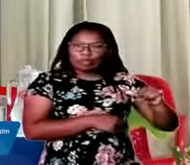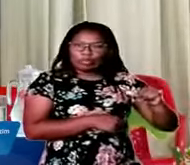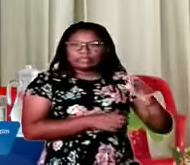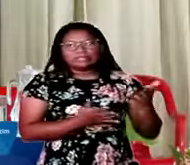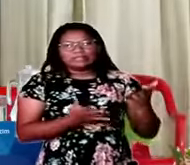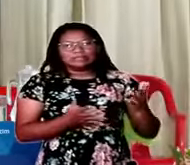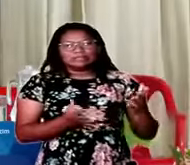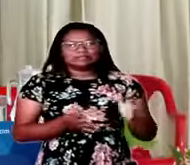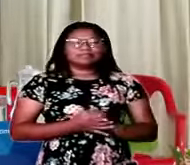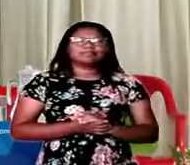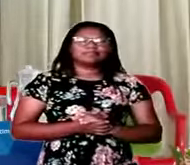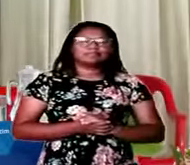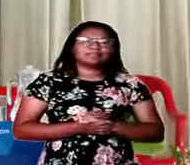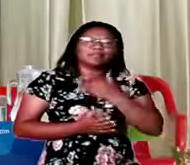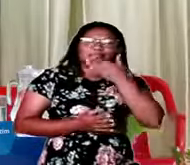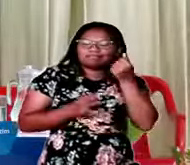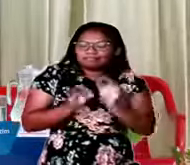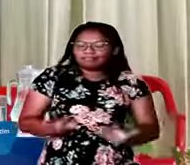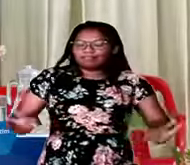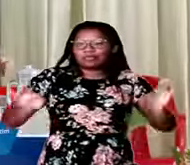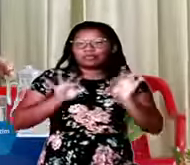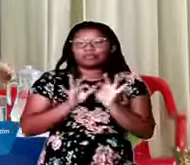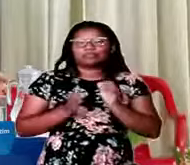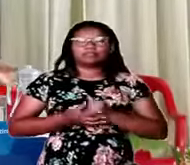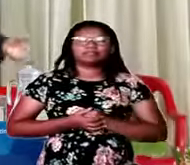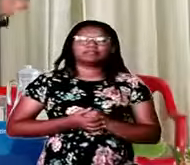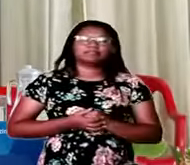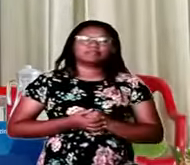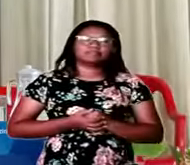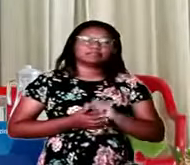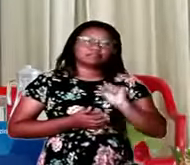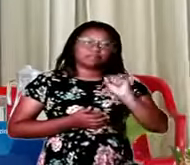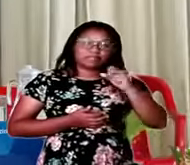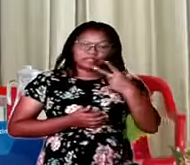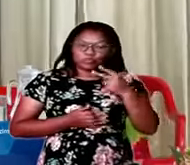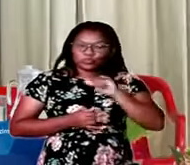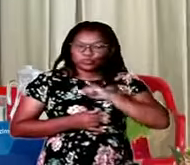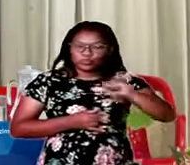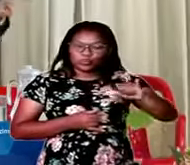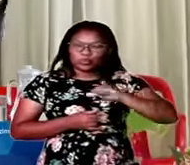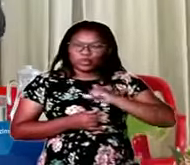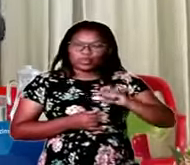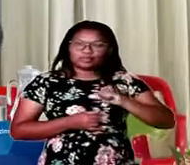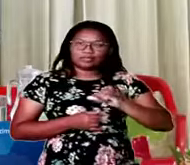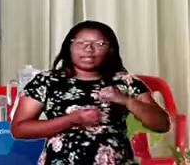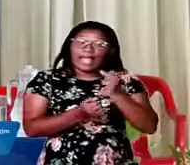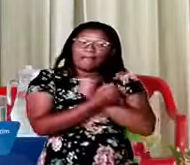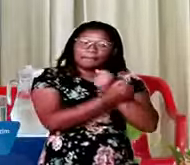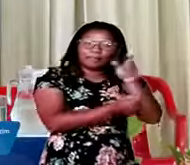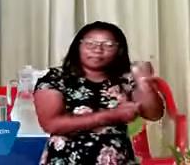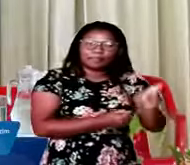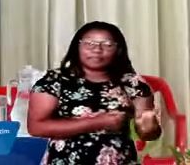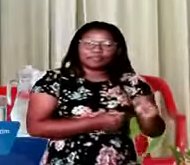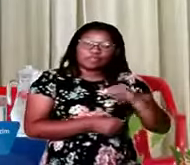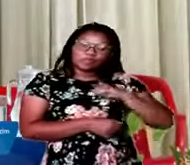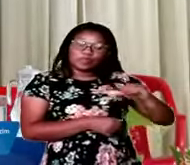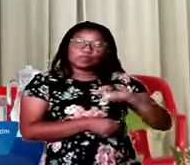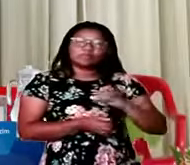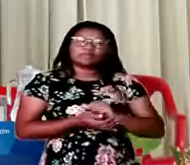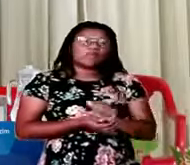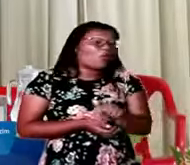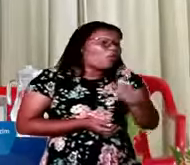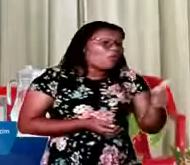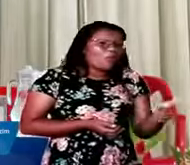los holocaustos y sacrificios. Y el segundo es semejante, amar al prójimo como a ti mismo. No hay